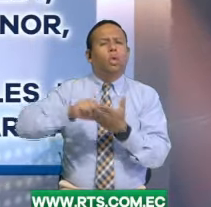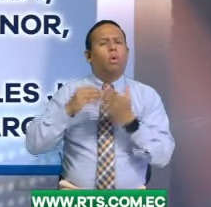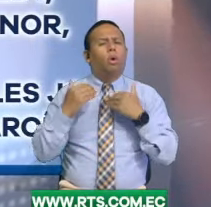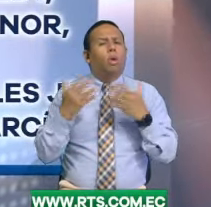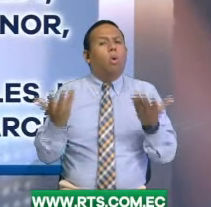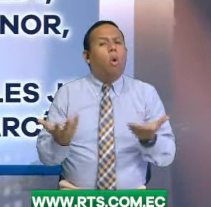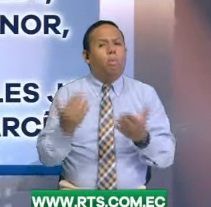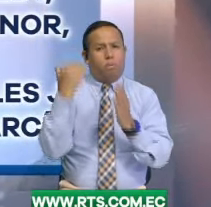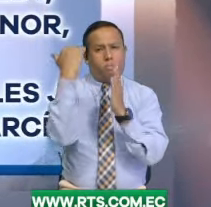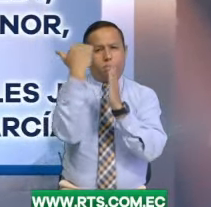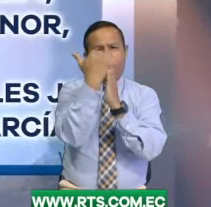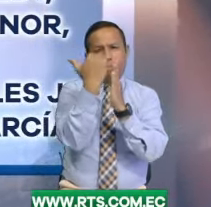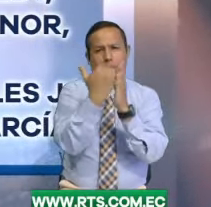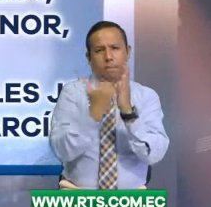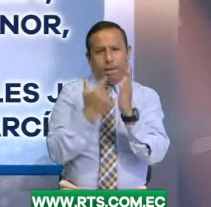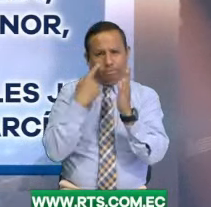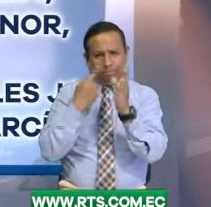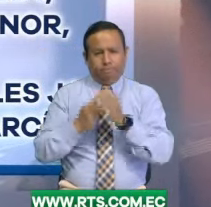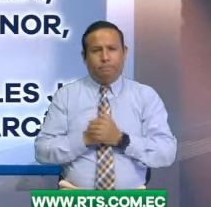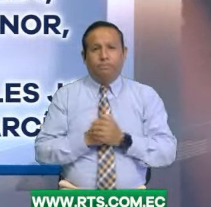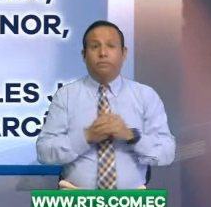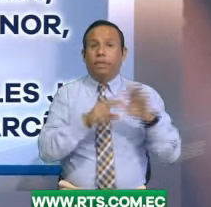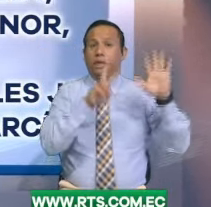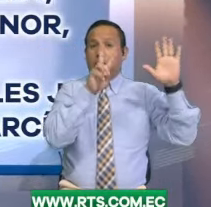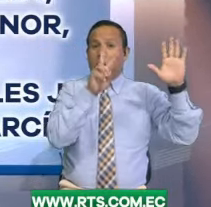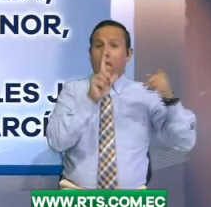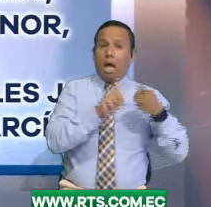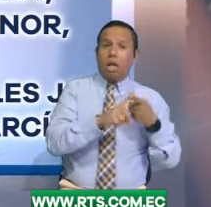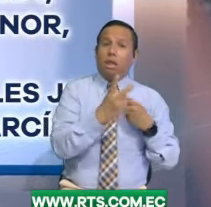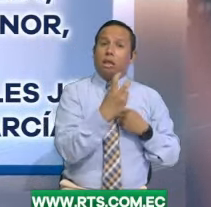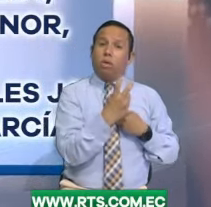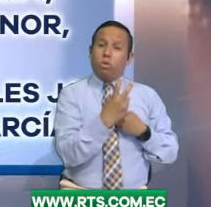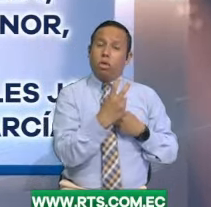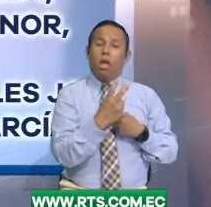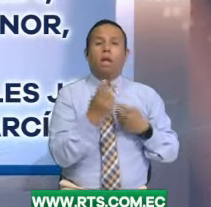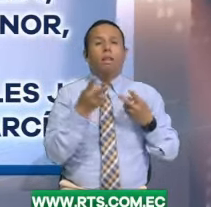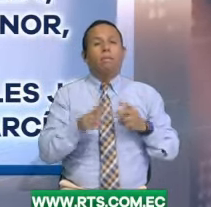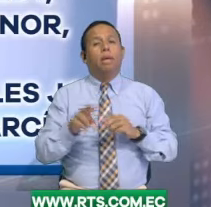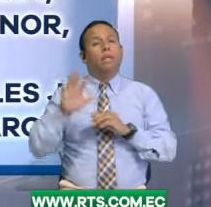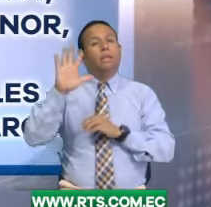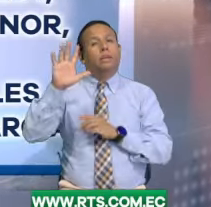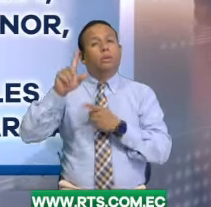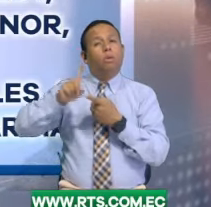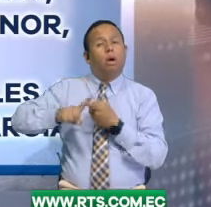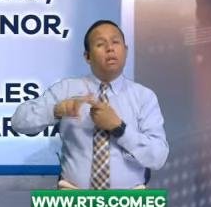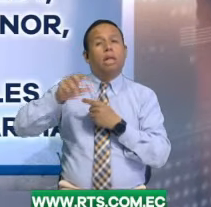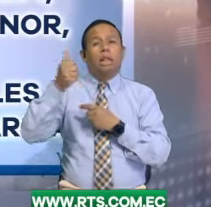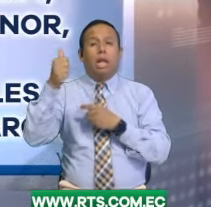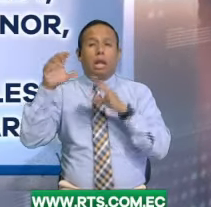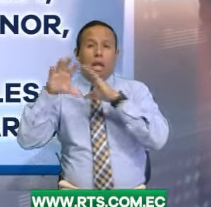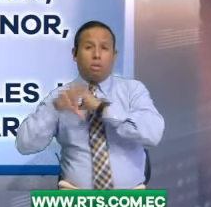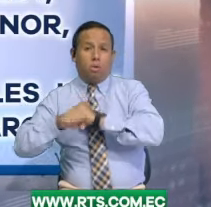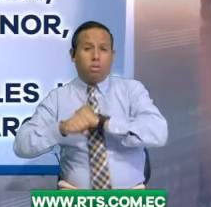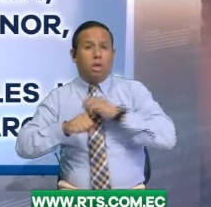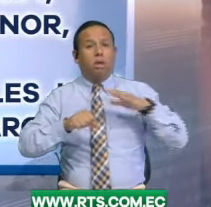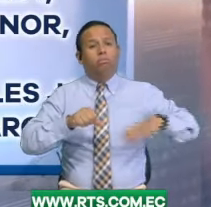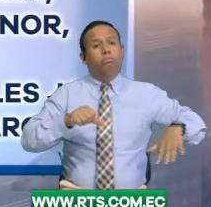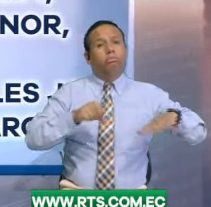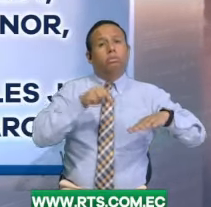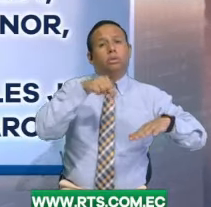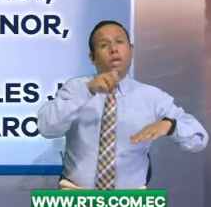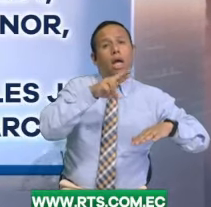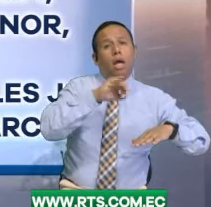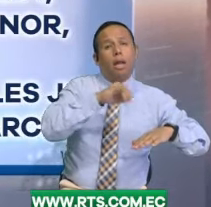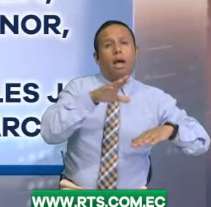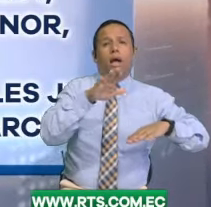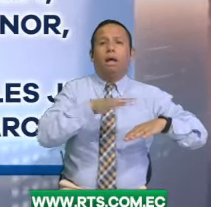establecieron así de 7 a 12 y de 17 horas a 22 horas en capitán njera Avenida